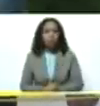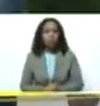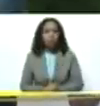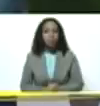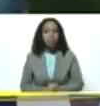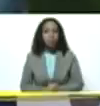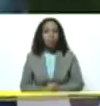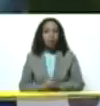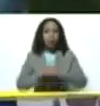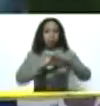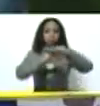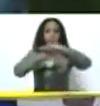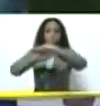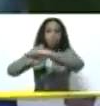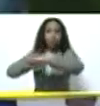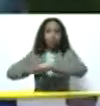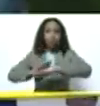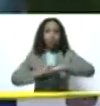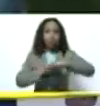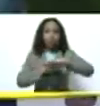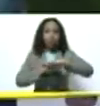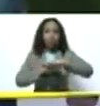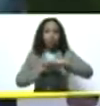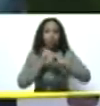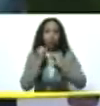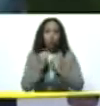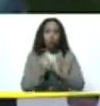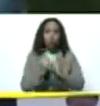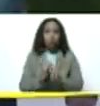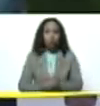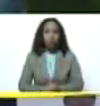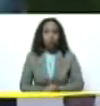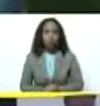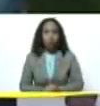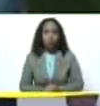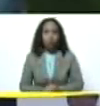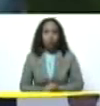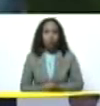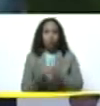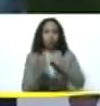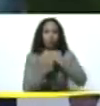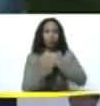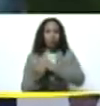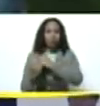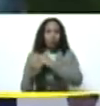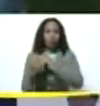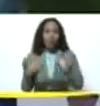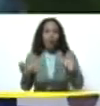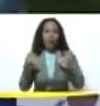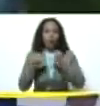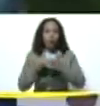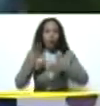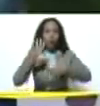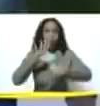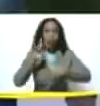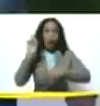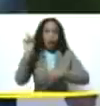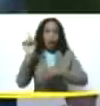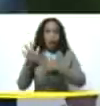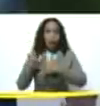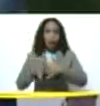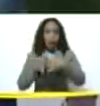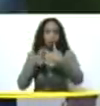la convocatoria errática de la llamada Cumbre de las Américas en Los Ángeles.